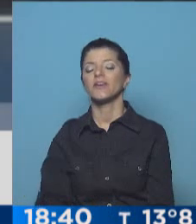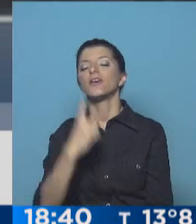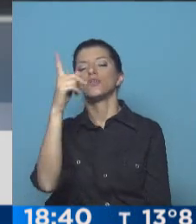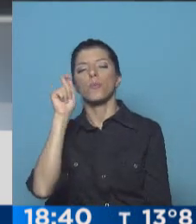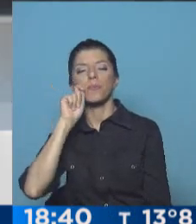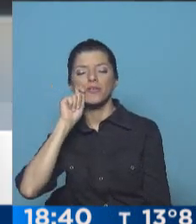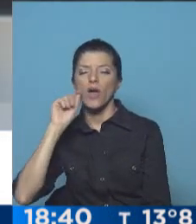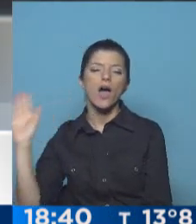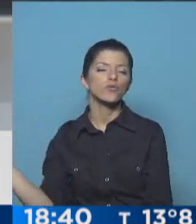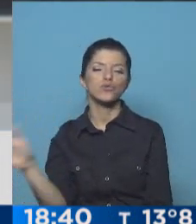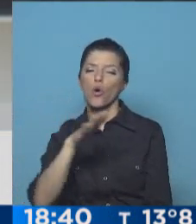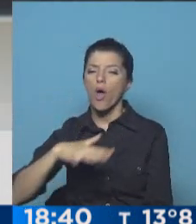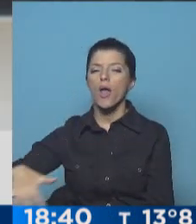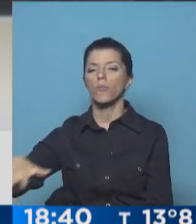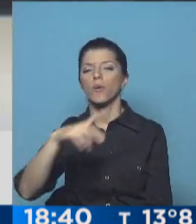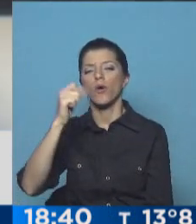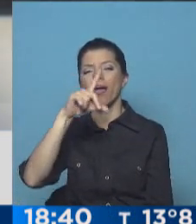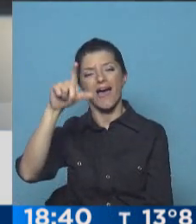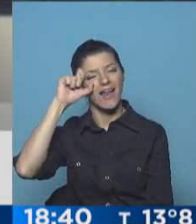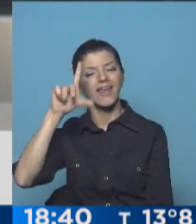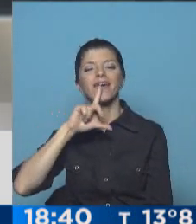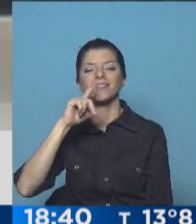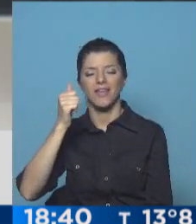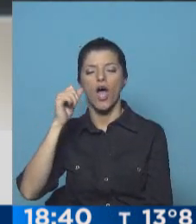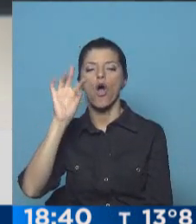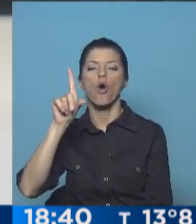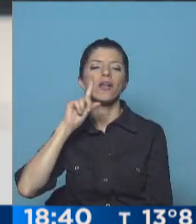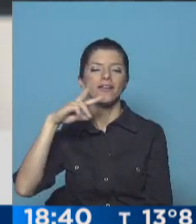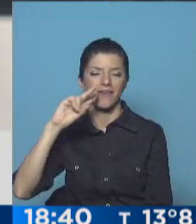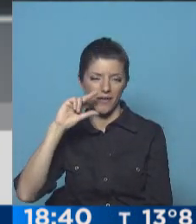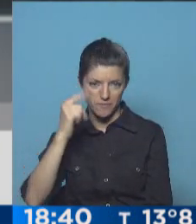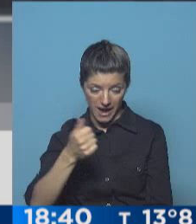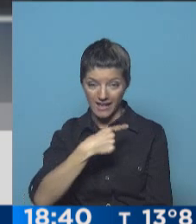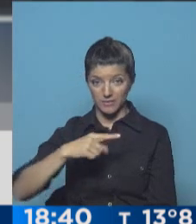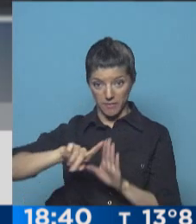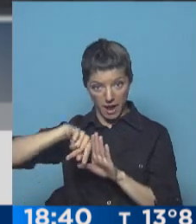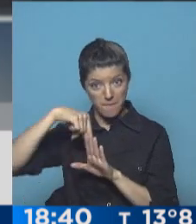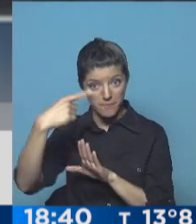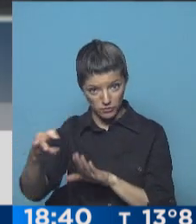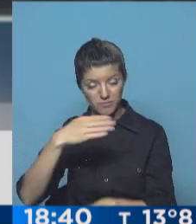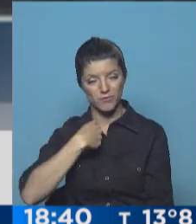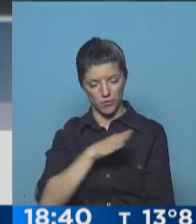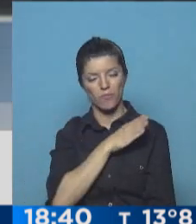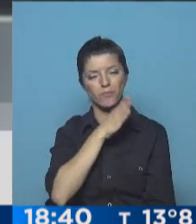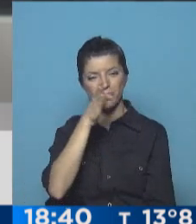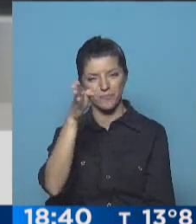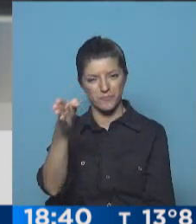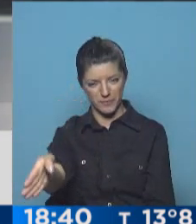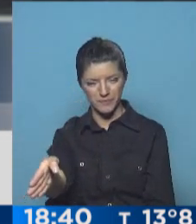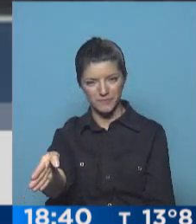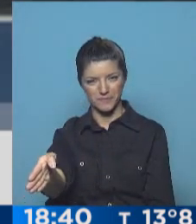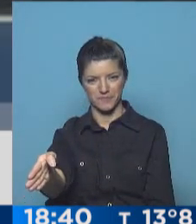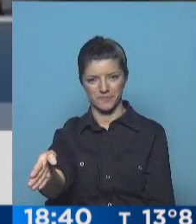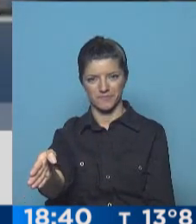a todo el pueblo de Caleta, Olivia, que la próxima semana estaremos por allí en